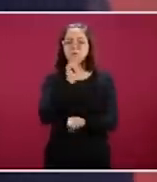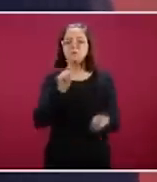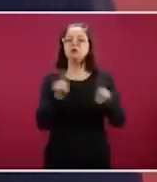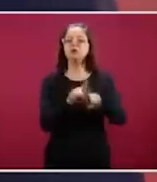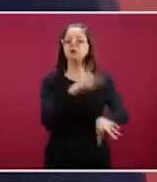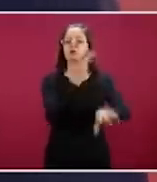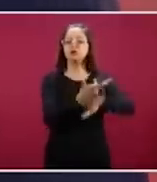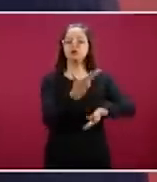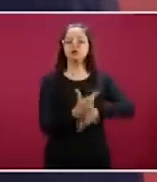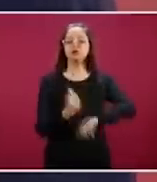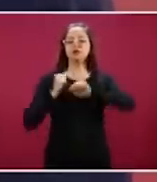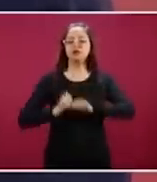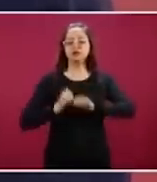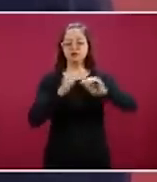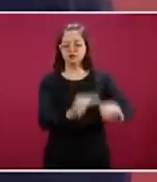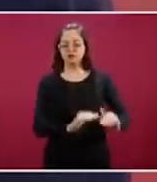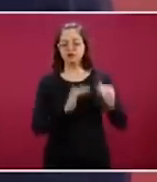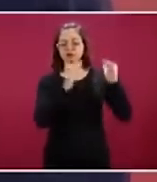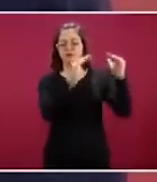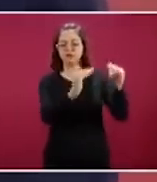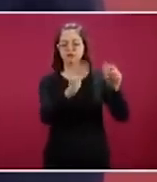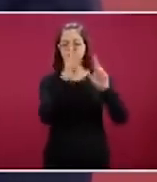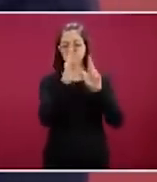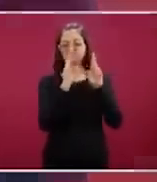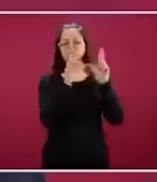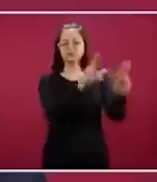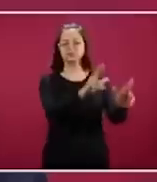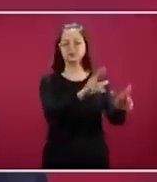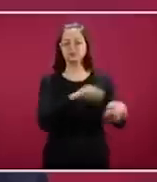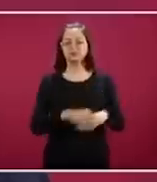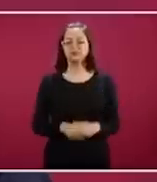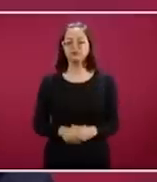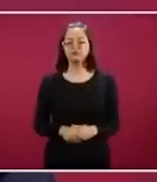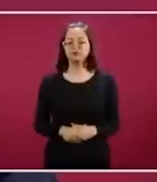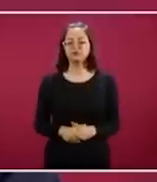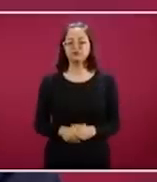la soberanía de Estados Unidos.